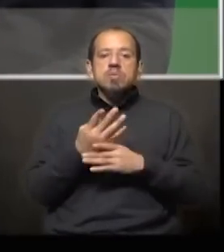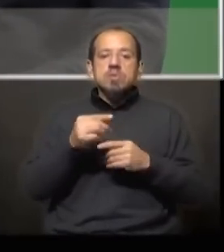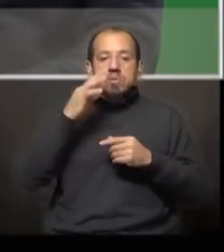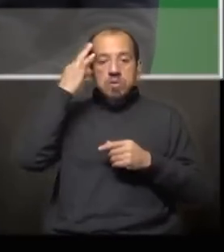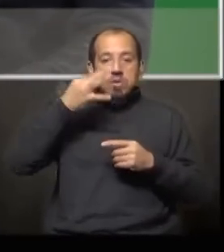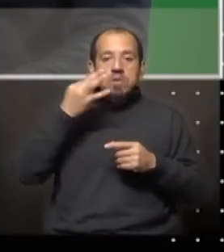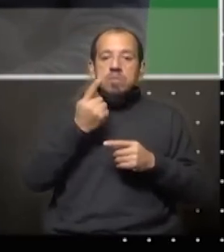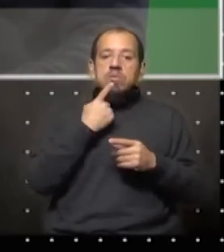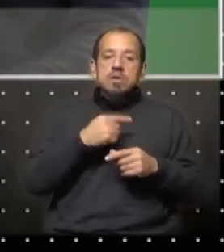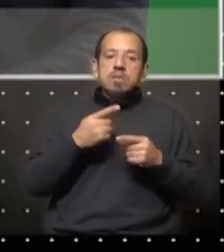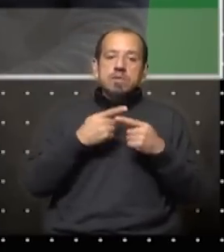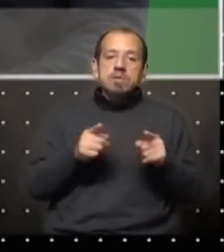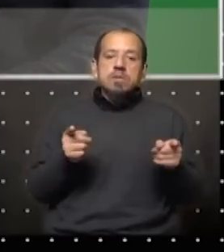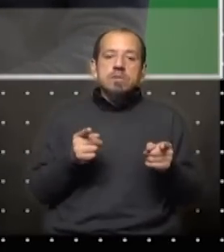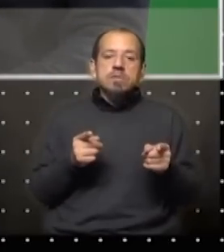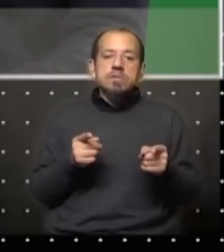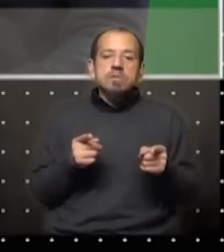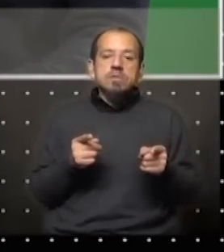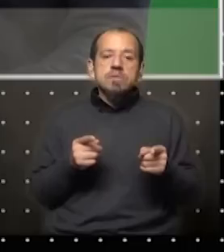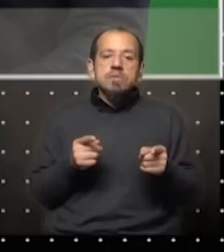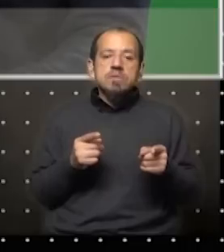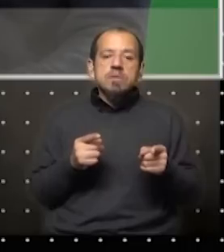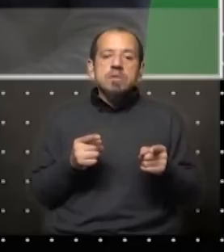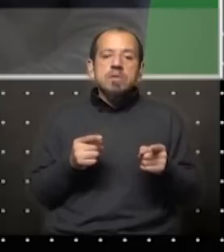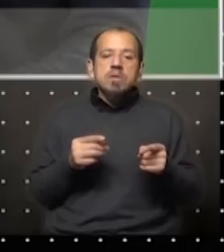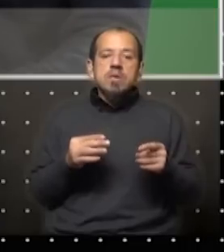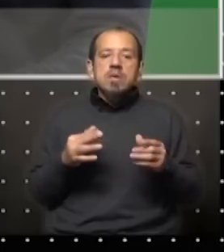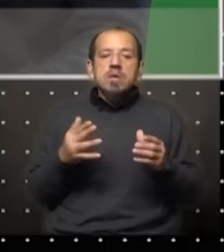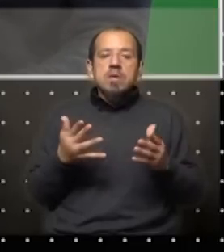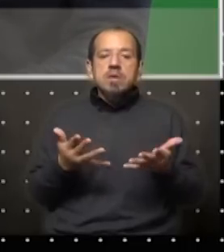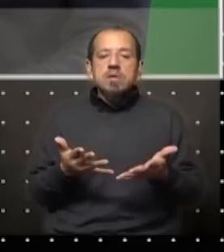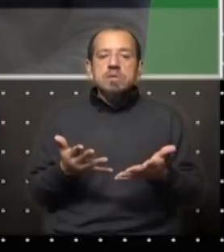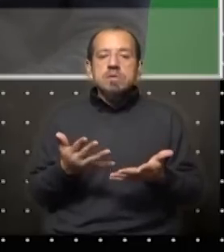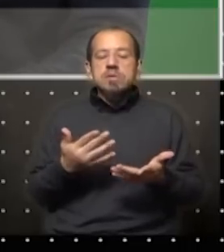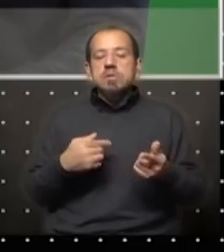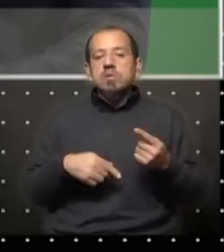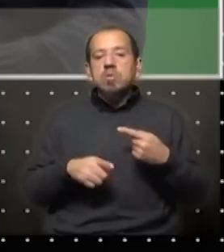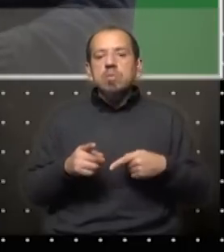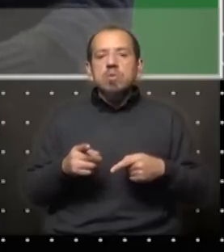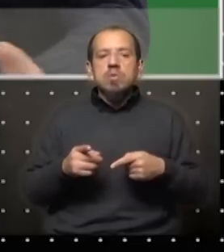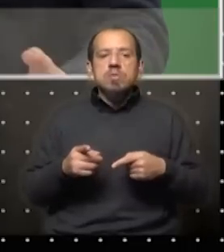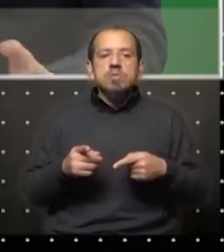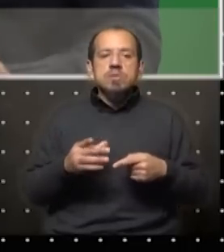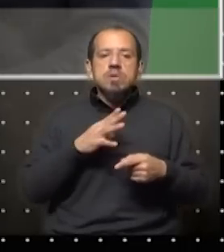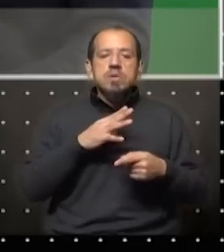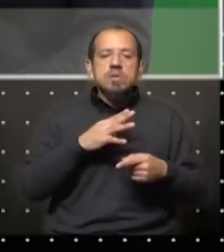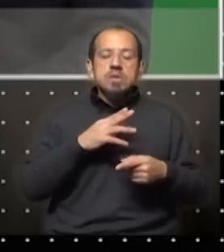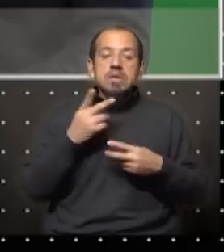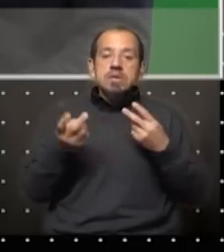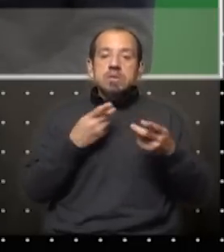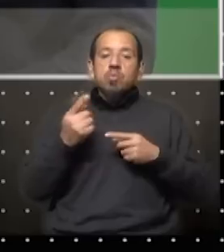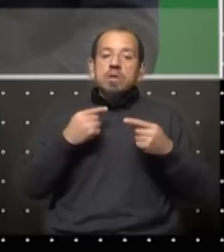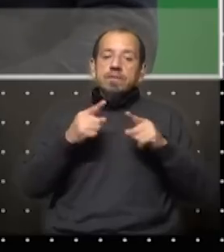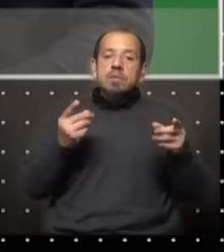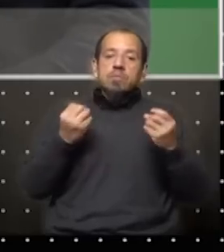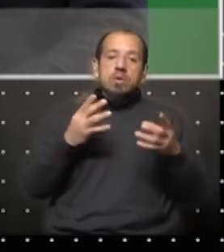realidad política diferente y que además termina siendo como la punta donde en realidad se busque las diferencias más que se buscan Los